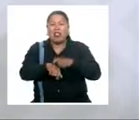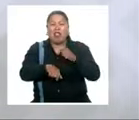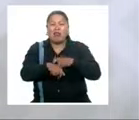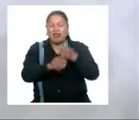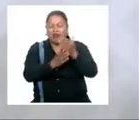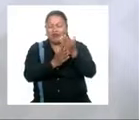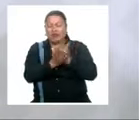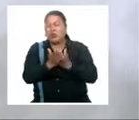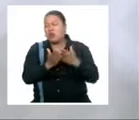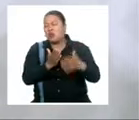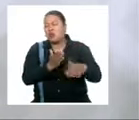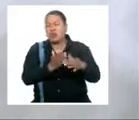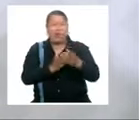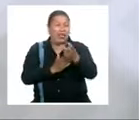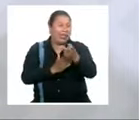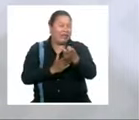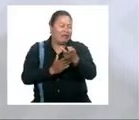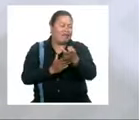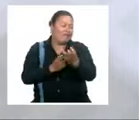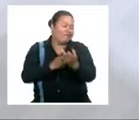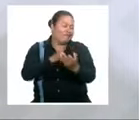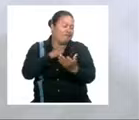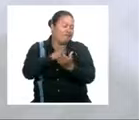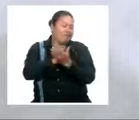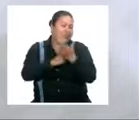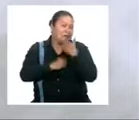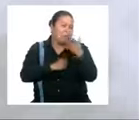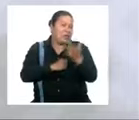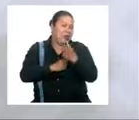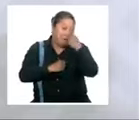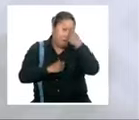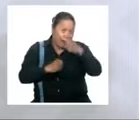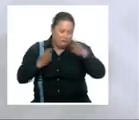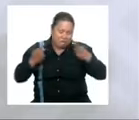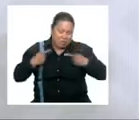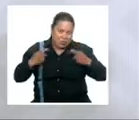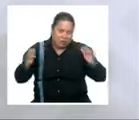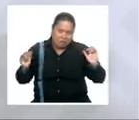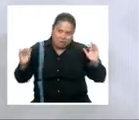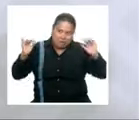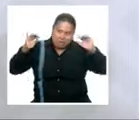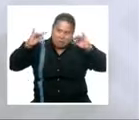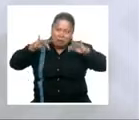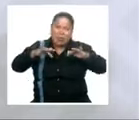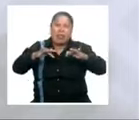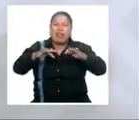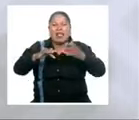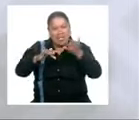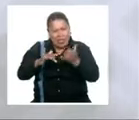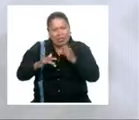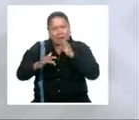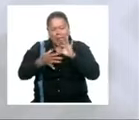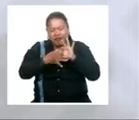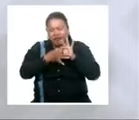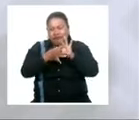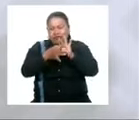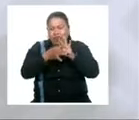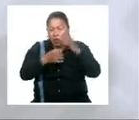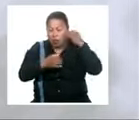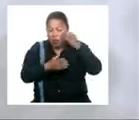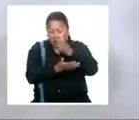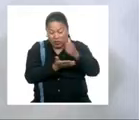tiempo. Eso nos ayuda a tener mucha conectividad entre Oaxaca,